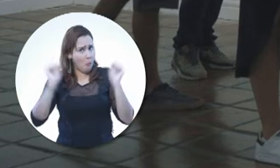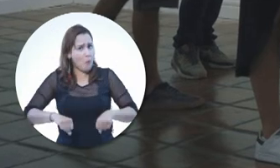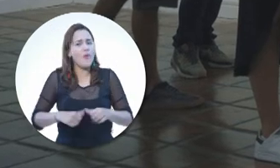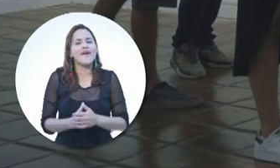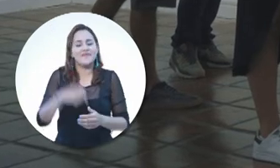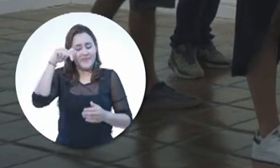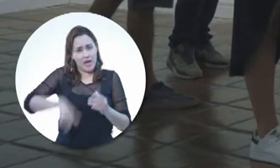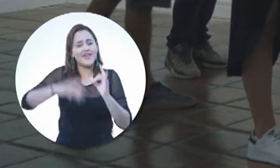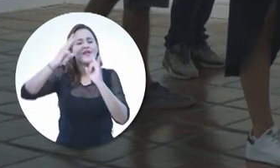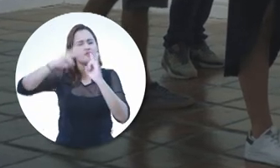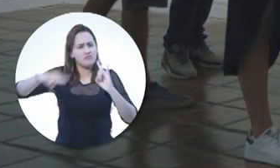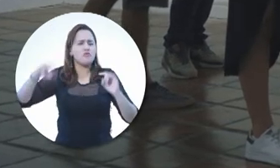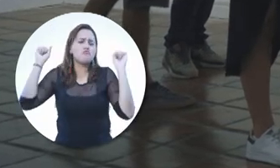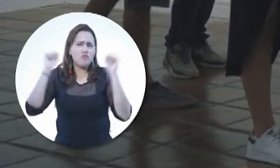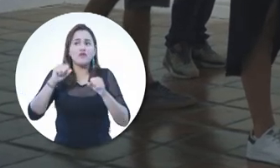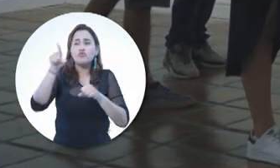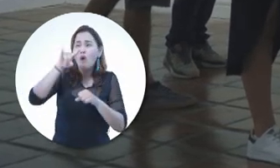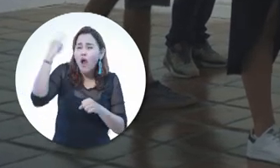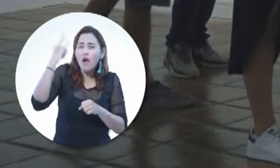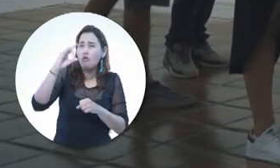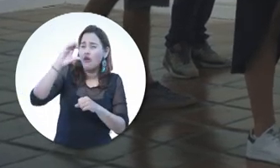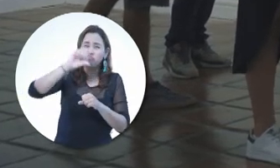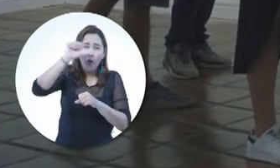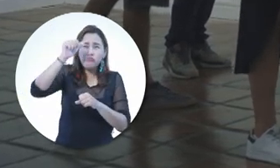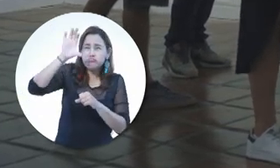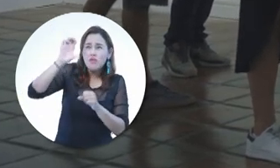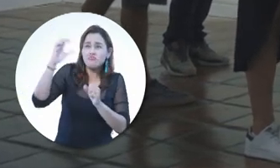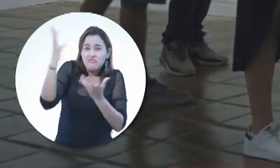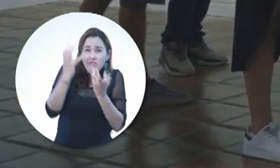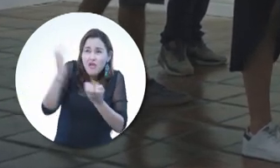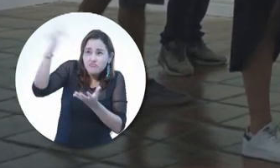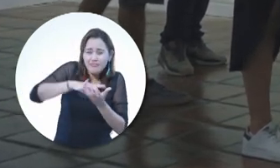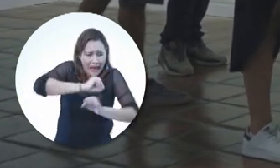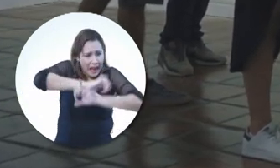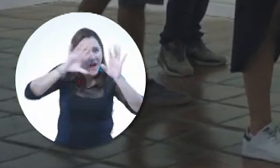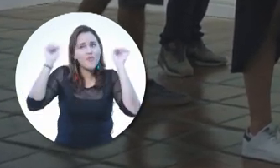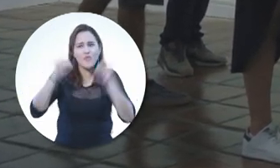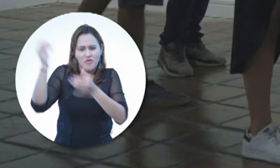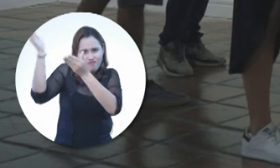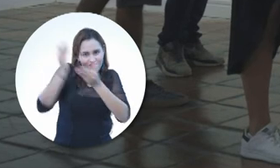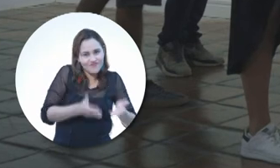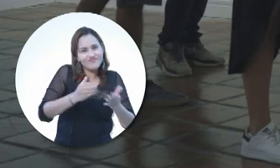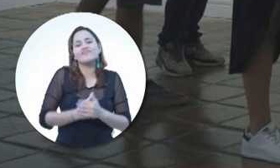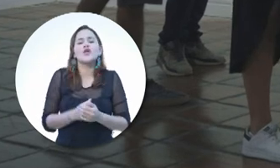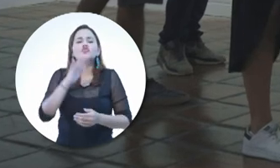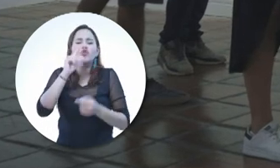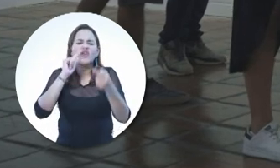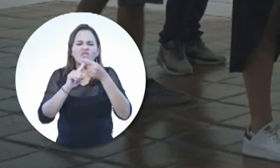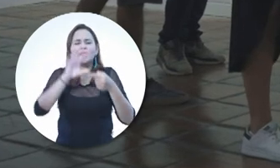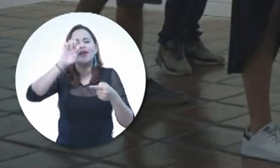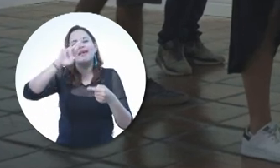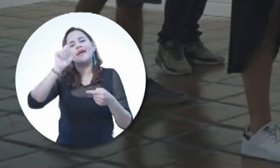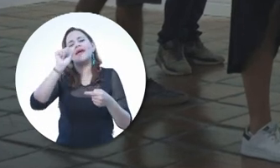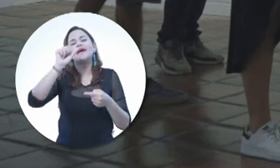en Uni Magdalena permite a nacionales y extranjeros hacer 1 o 2 semestres en la institución para activar la movilidad entrante con el apoyo de programas